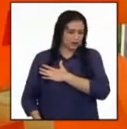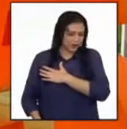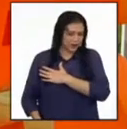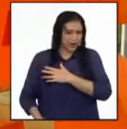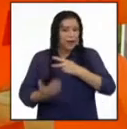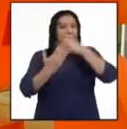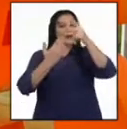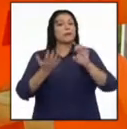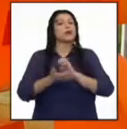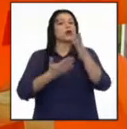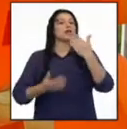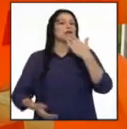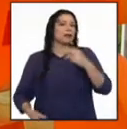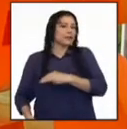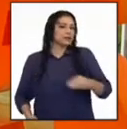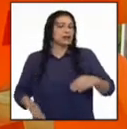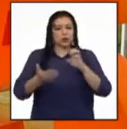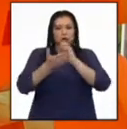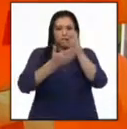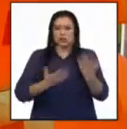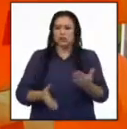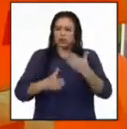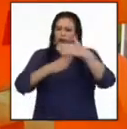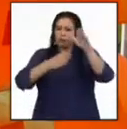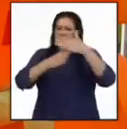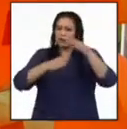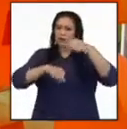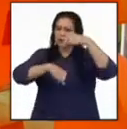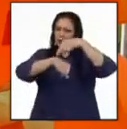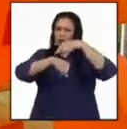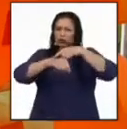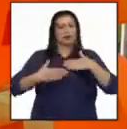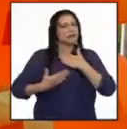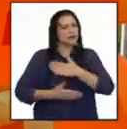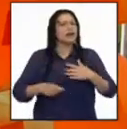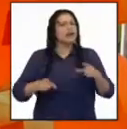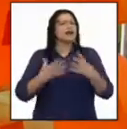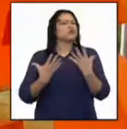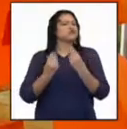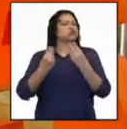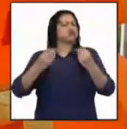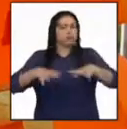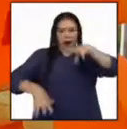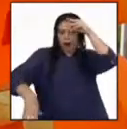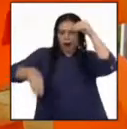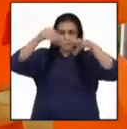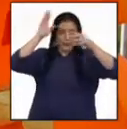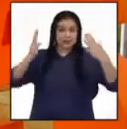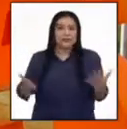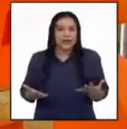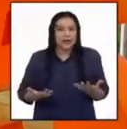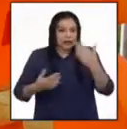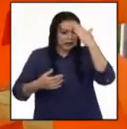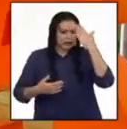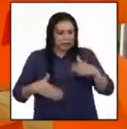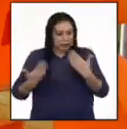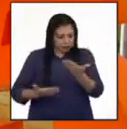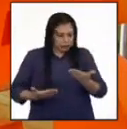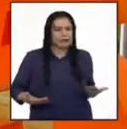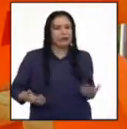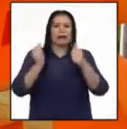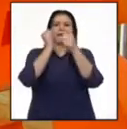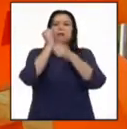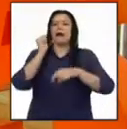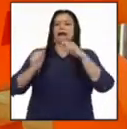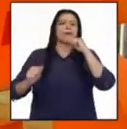El programa educativo del Ministerio de Educación donde compartiremos minutos de entretenimiento y muchísimo aprendizaje. Ya sabes que puedes invitar a tu hermana, tu